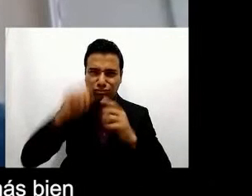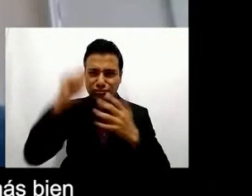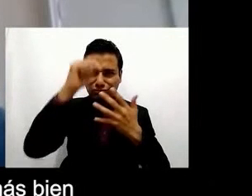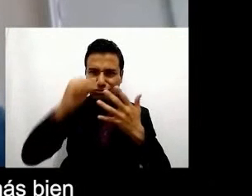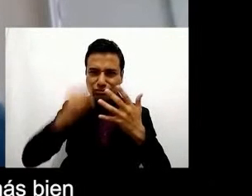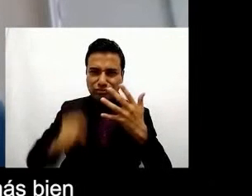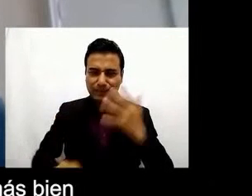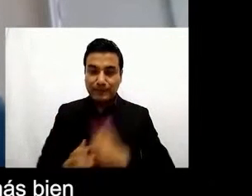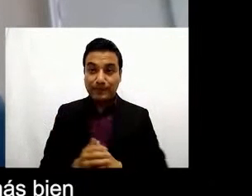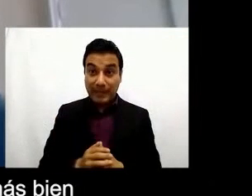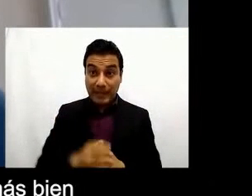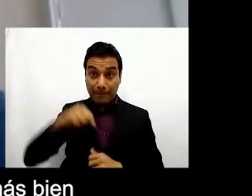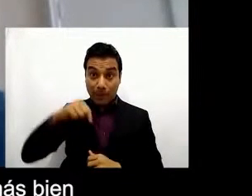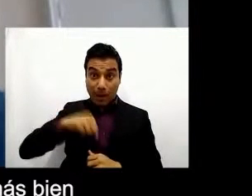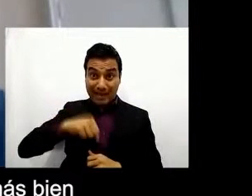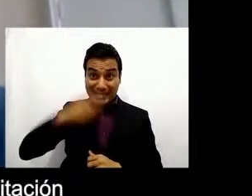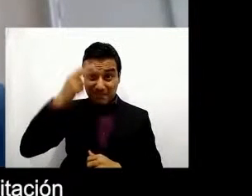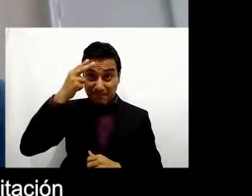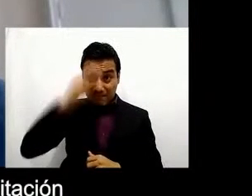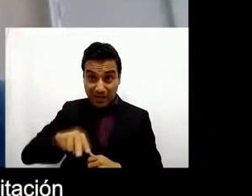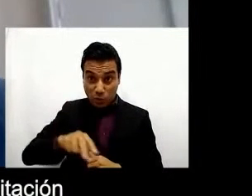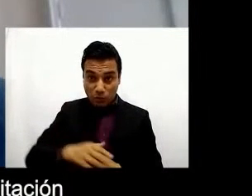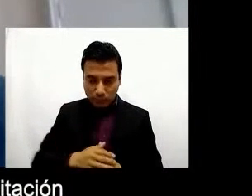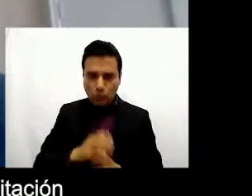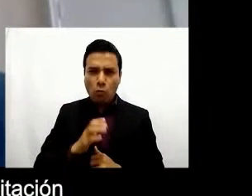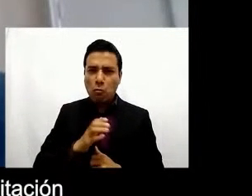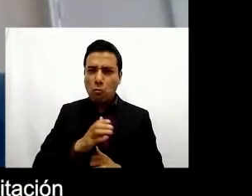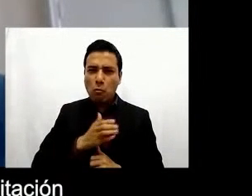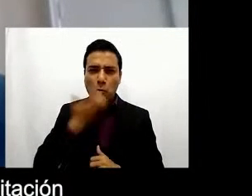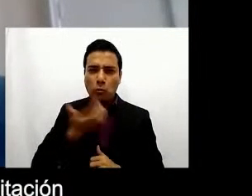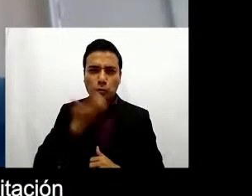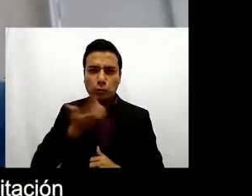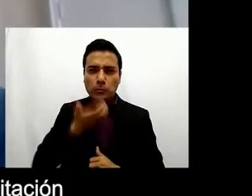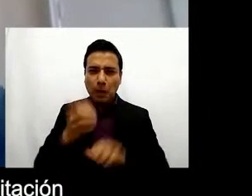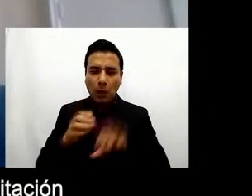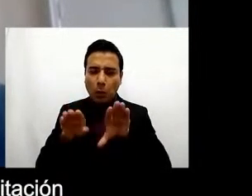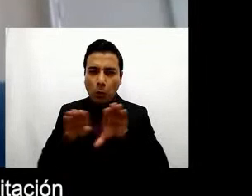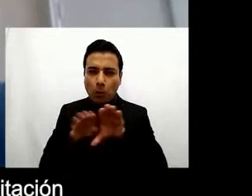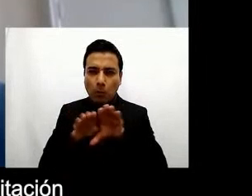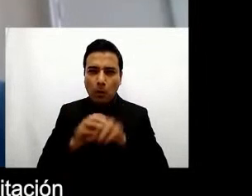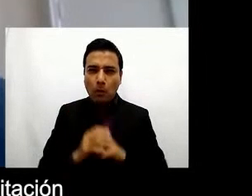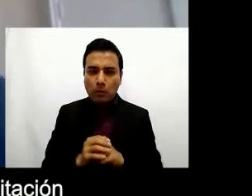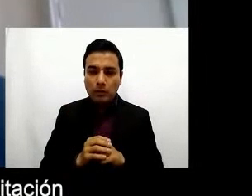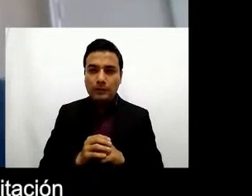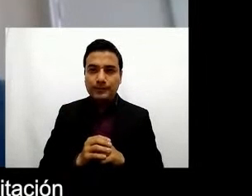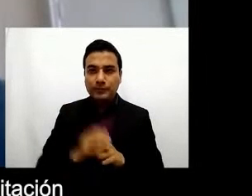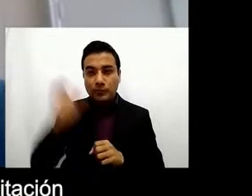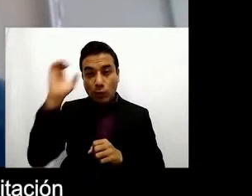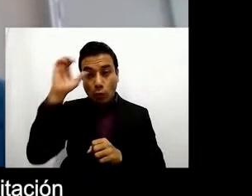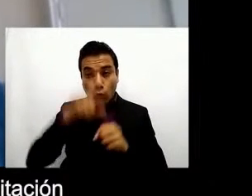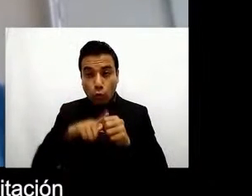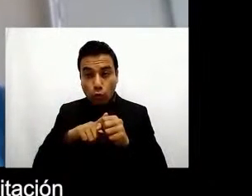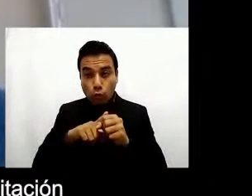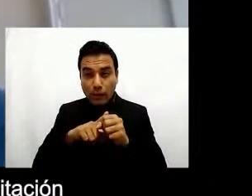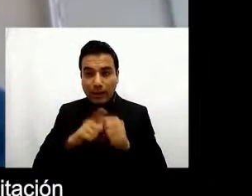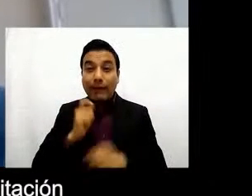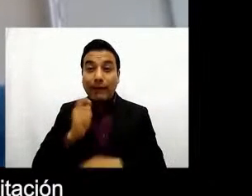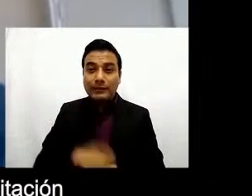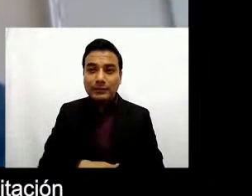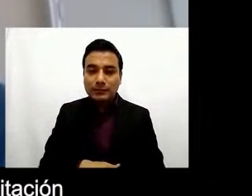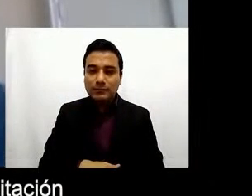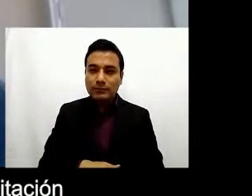tradicionalmente en México ha predominado esta regulación de la cultura en términos de la imitación de las bellas